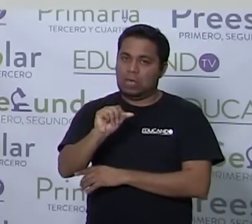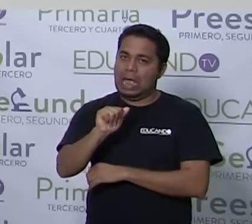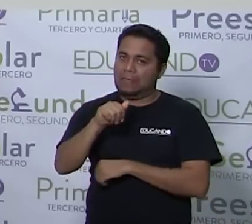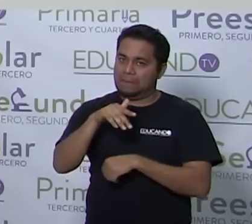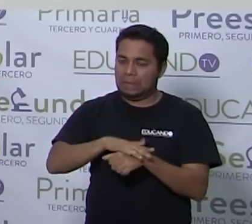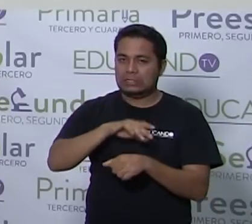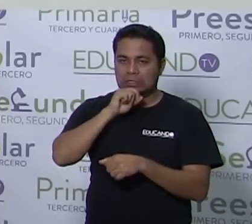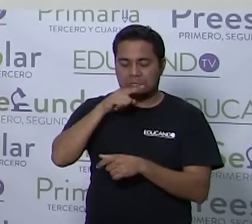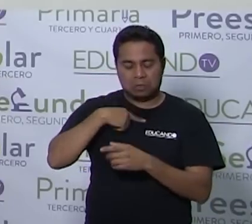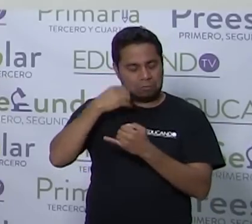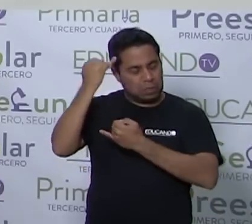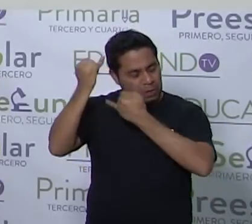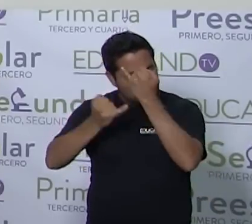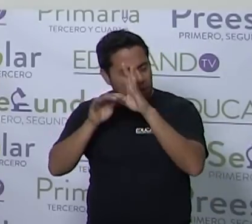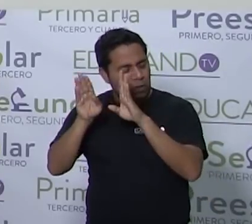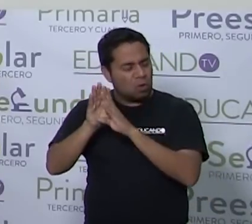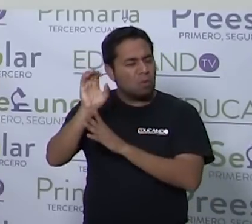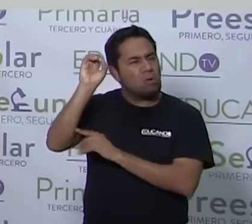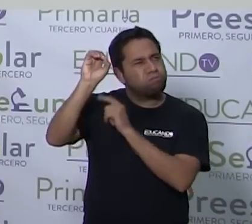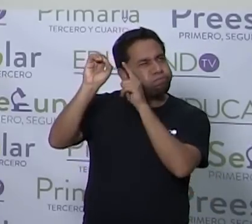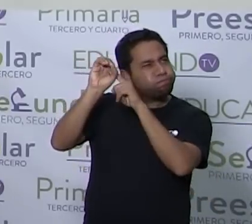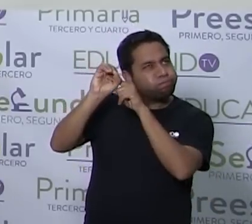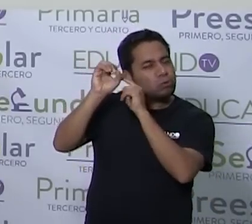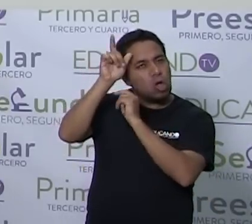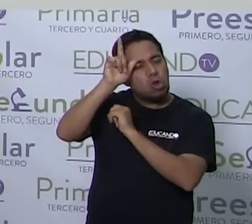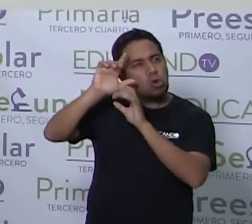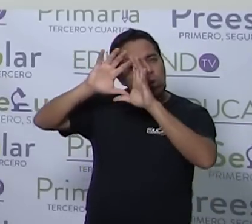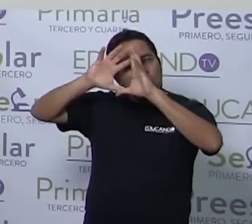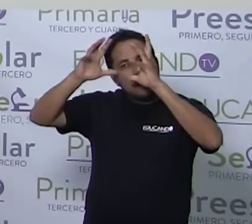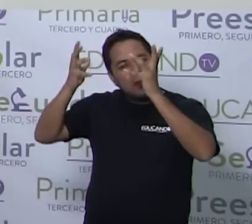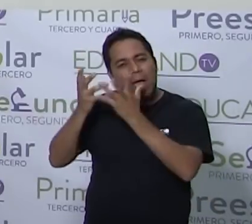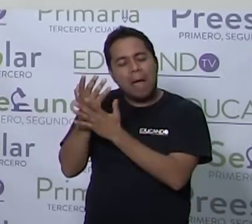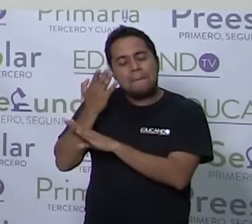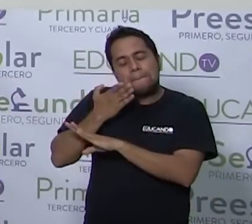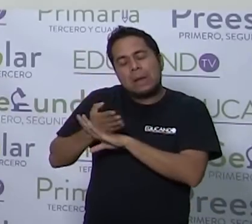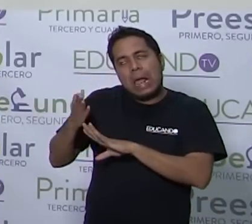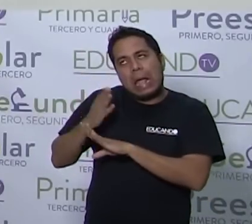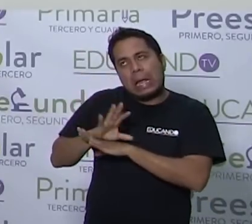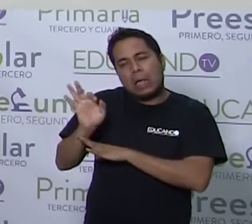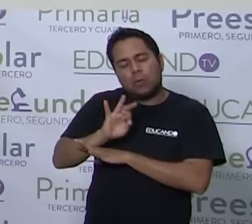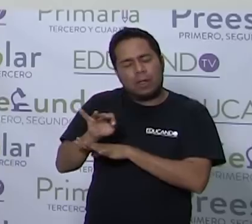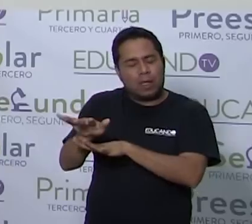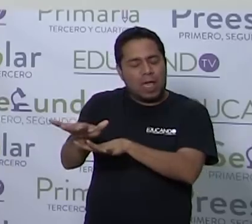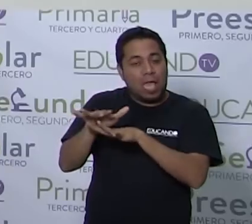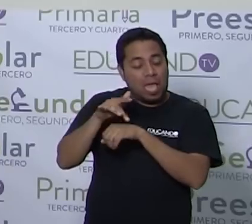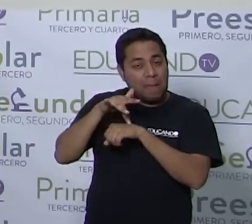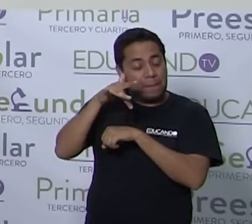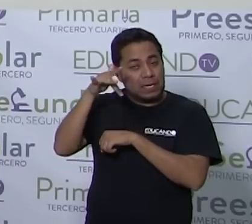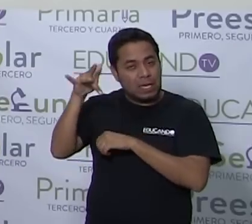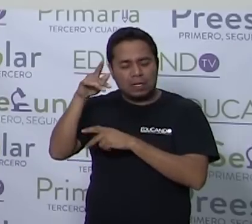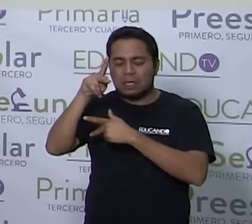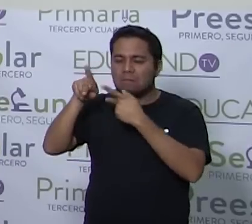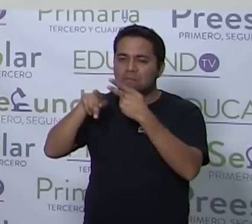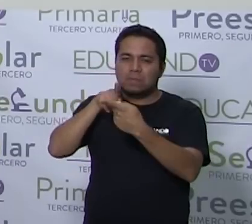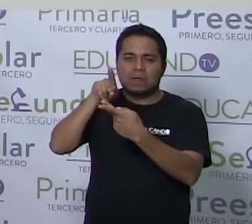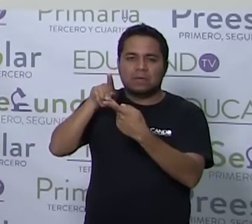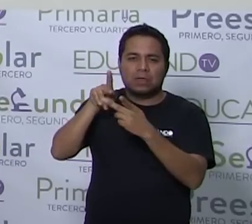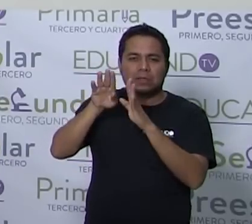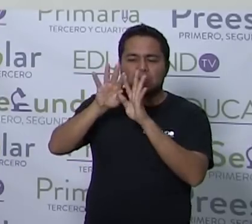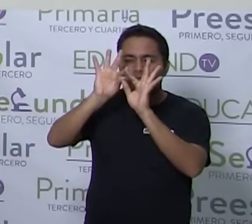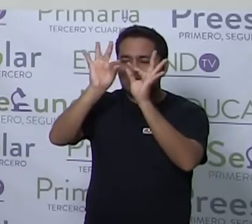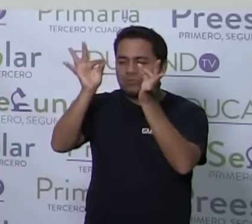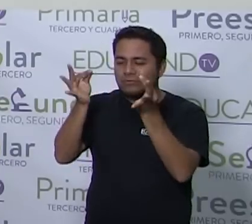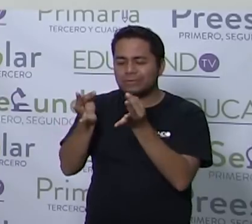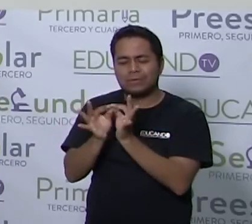va a imaginar a la luna pura, tal vez totalmente blanca, brillante, perfecta, bien